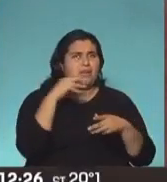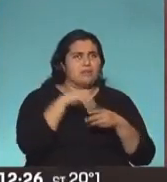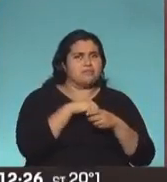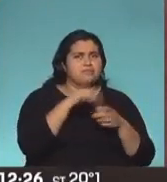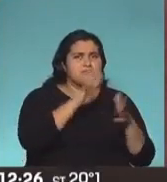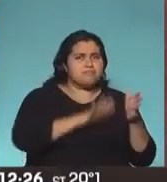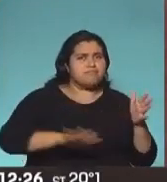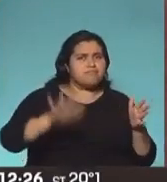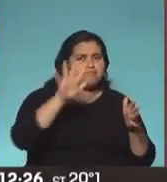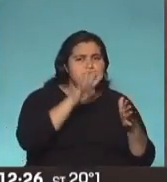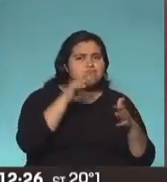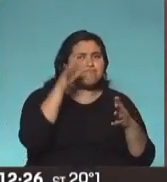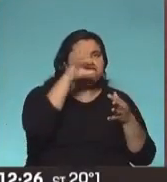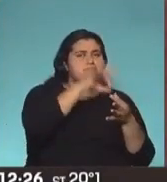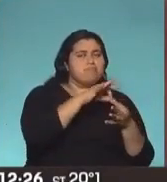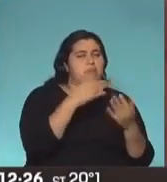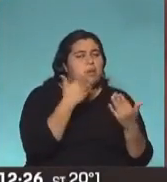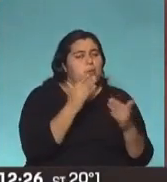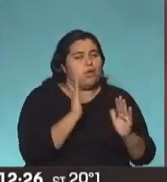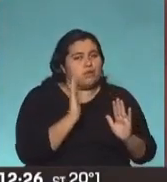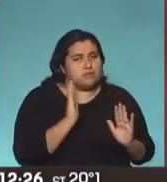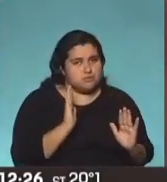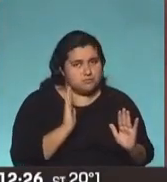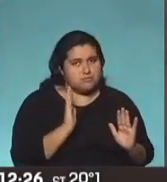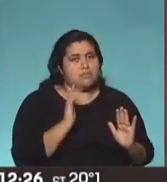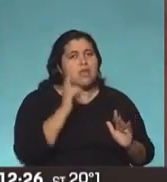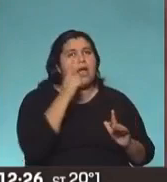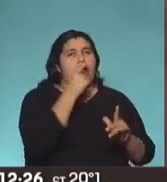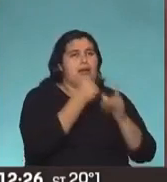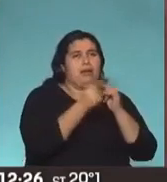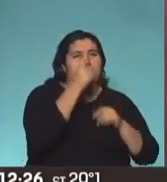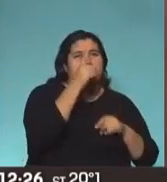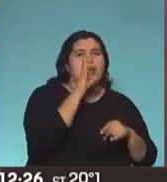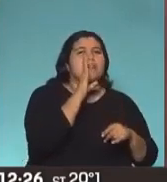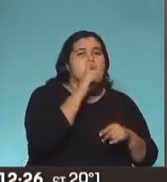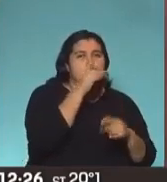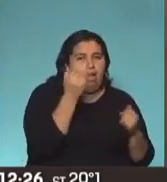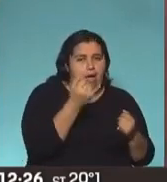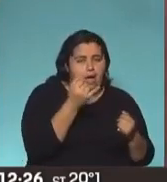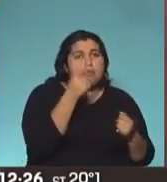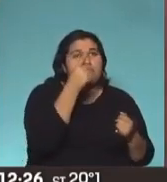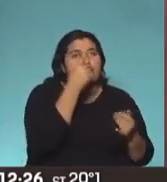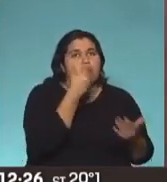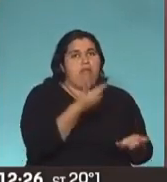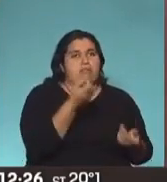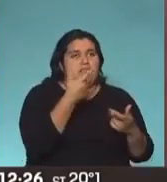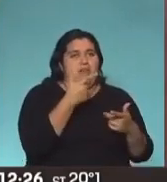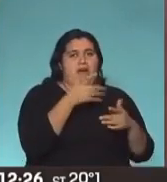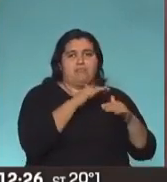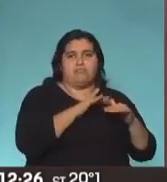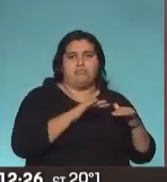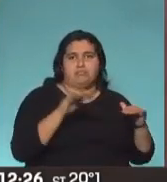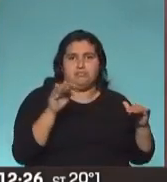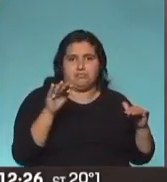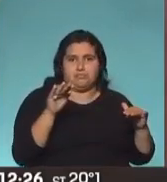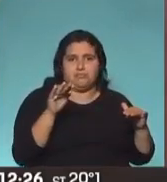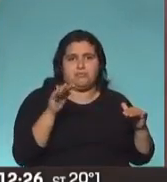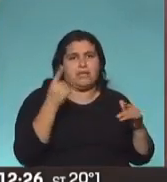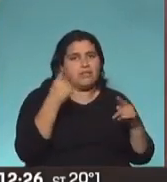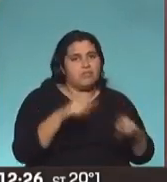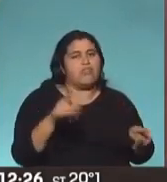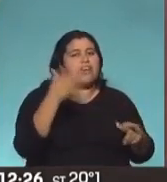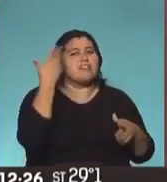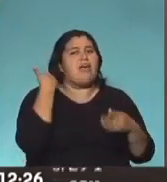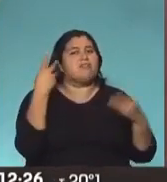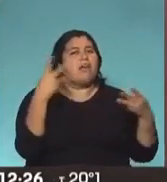que pudo haber tenido algunas críticas pero algo que trajo cierta estabilidad a diferencia de lo que fue la guerra fría